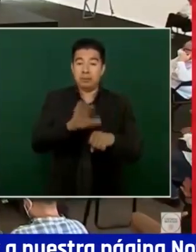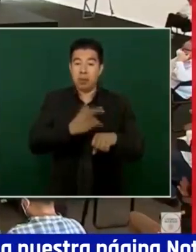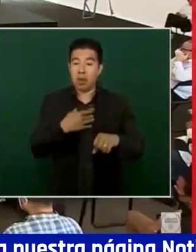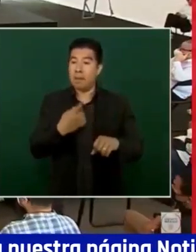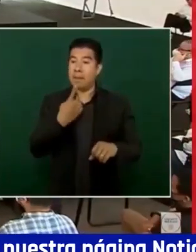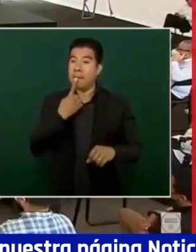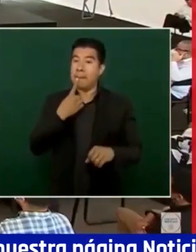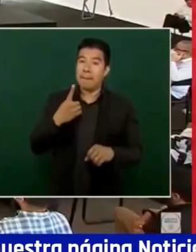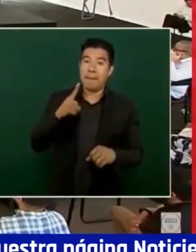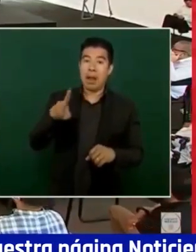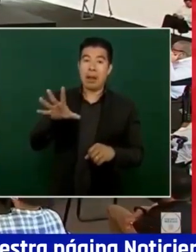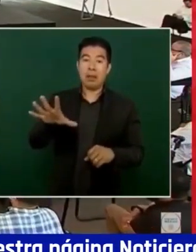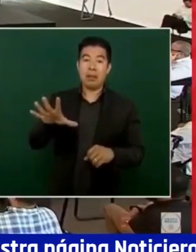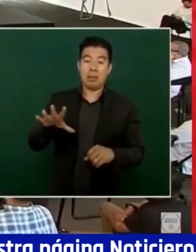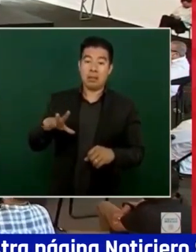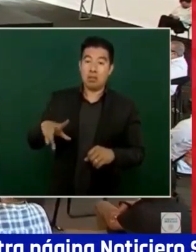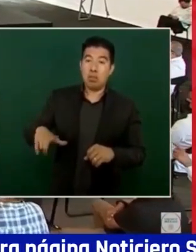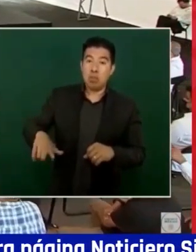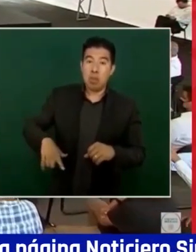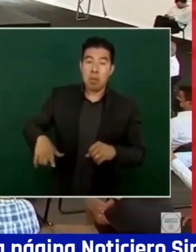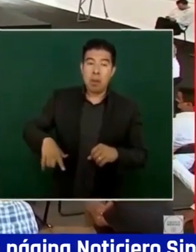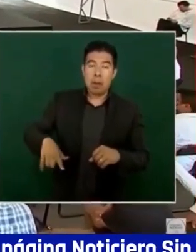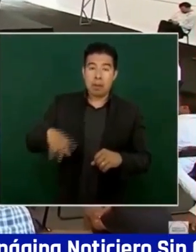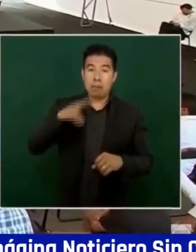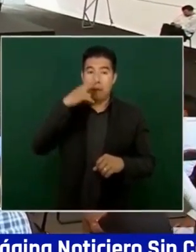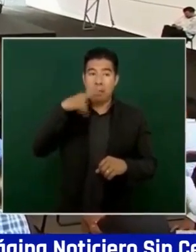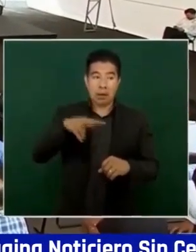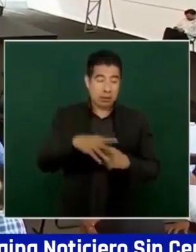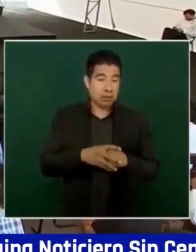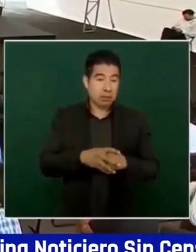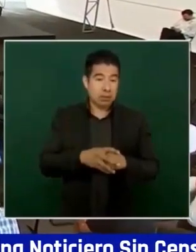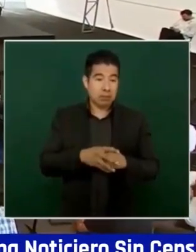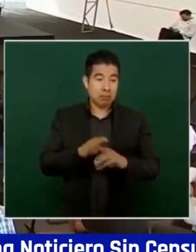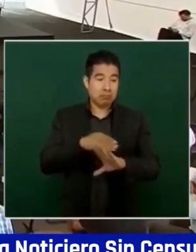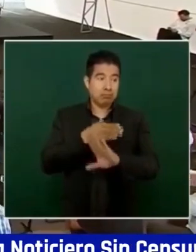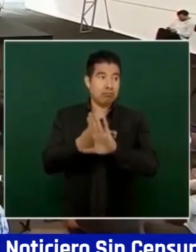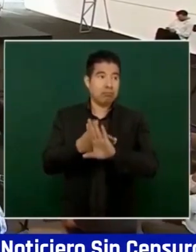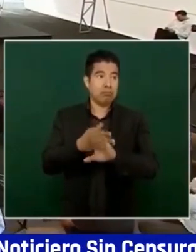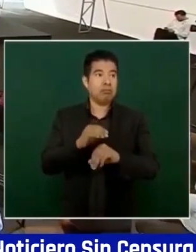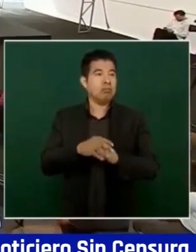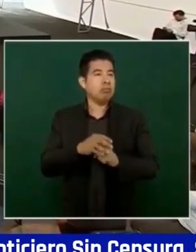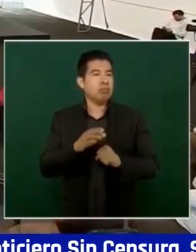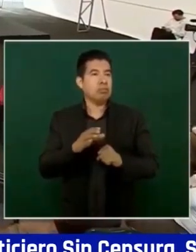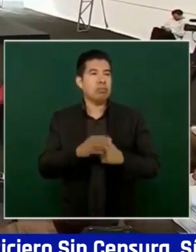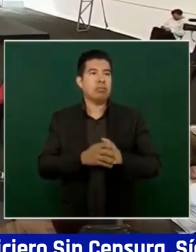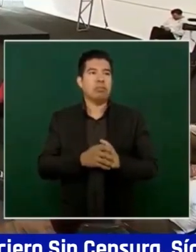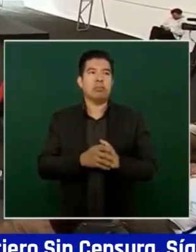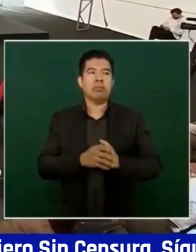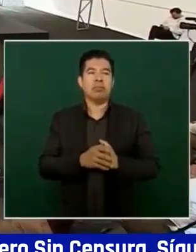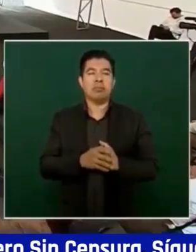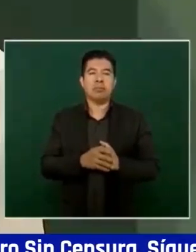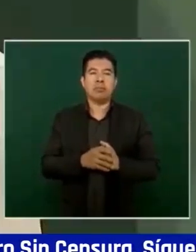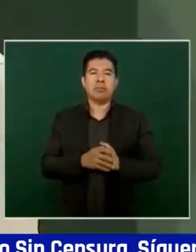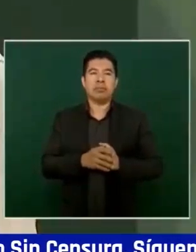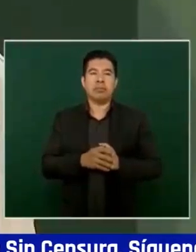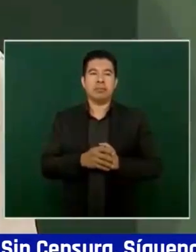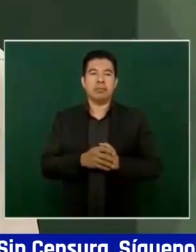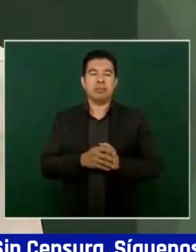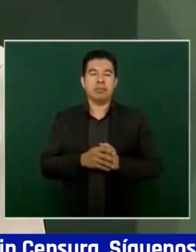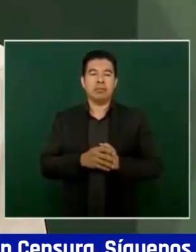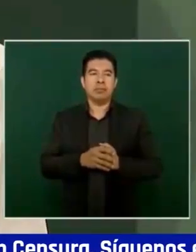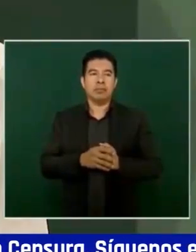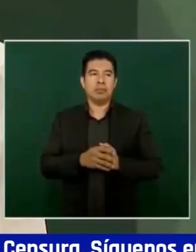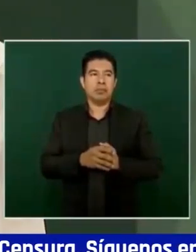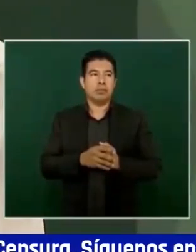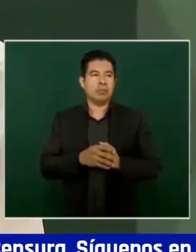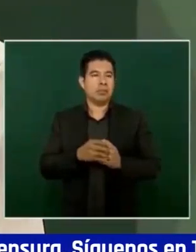consigna, pero que ahora se están enterando que eso sucede en todo el mundo. El mandatario comentó que por lo menos pueden decir